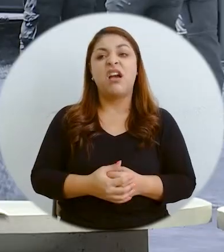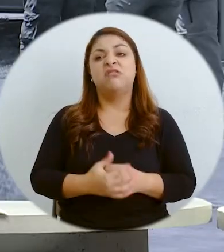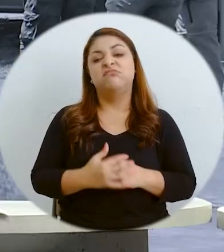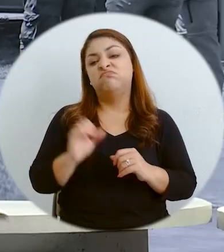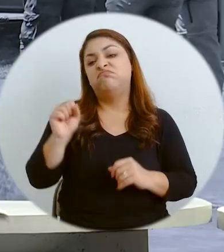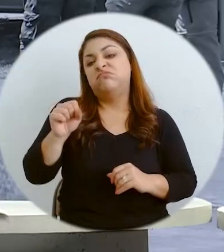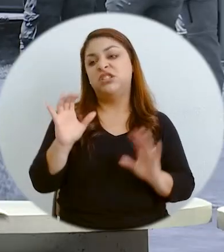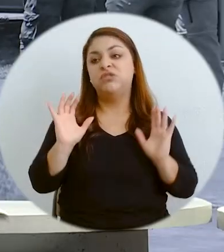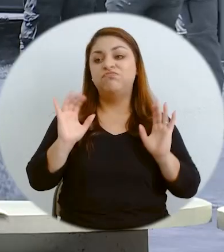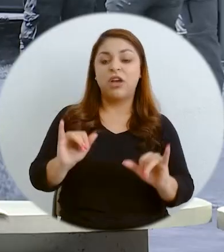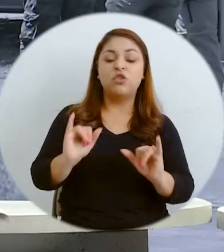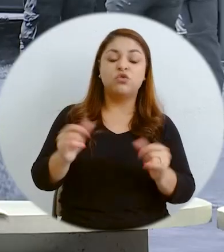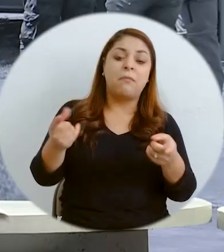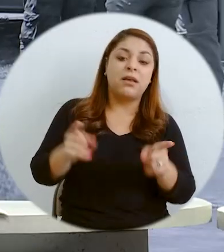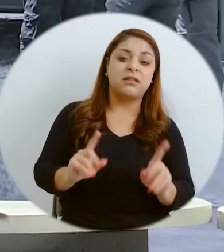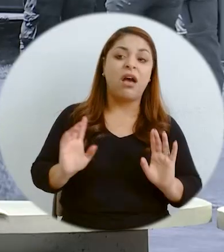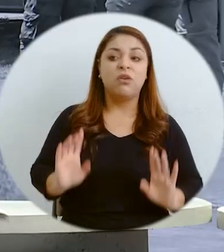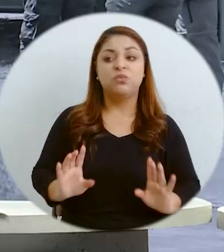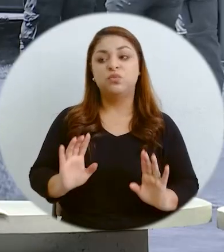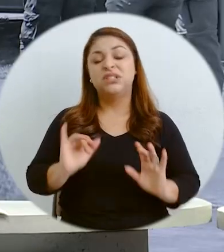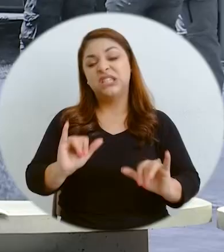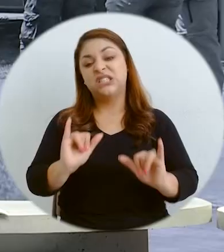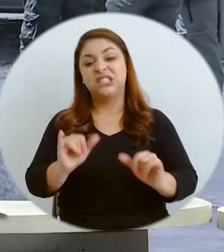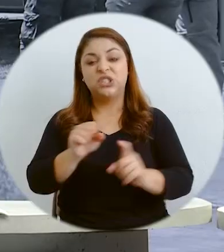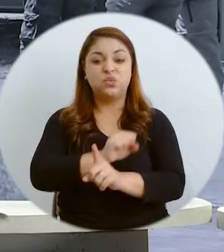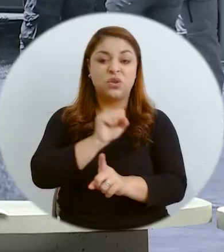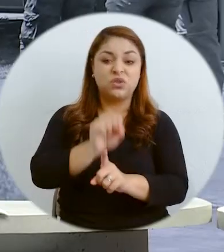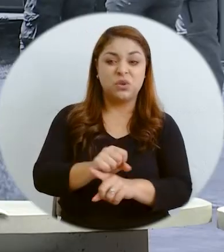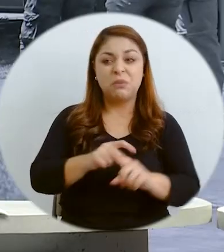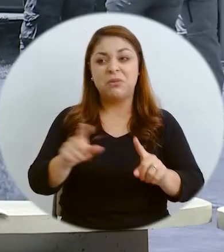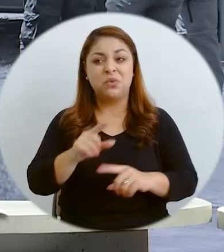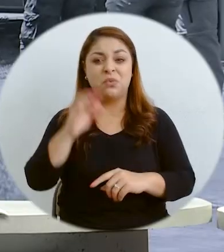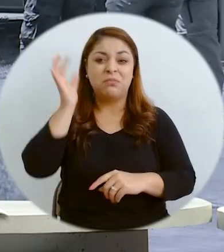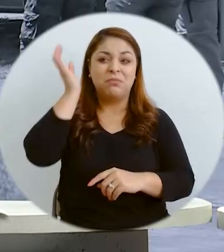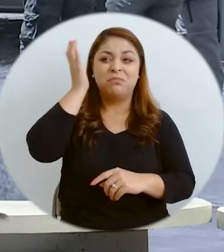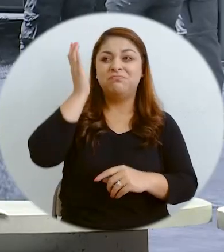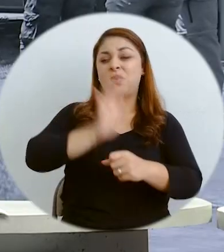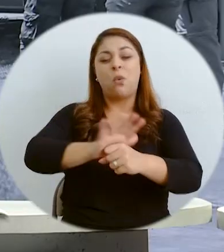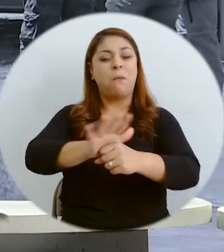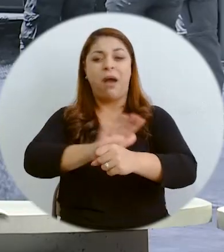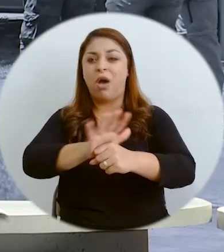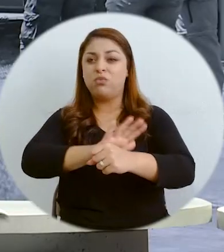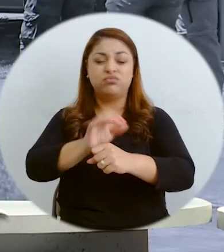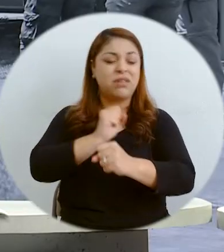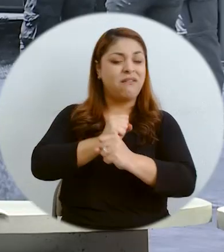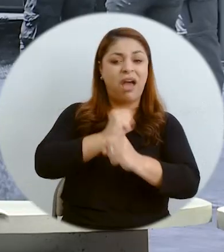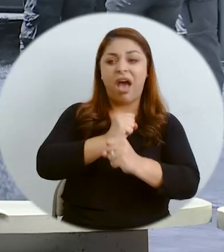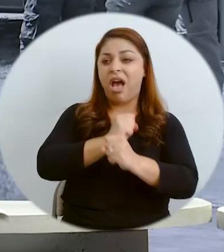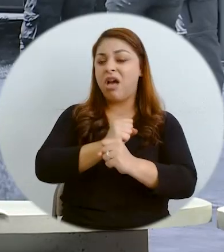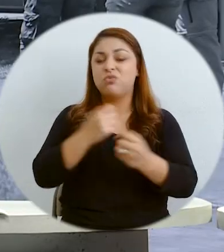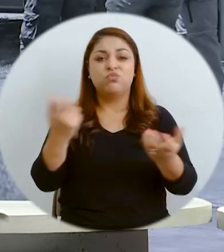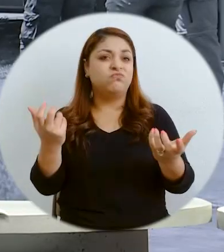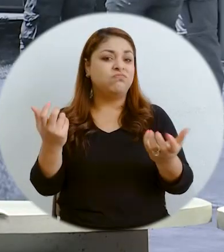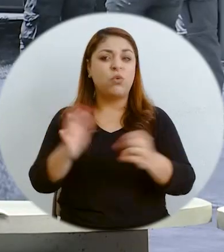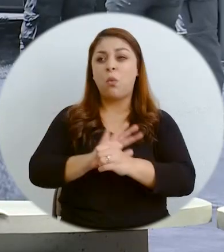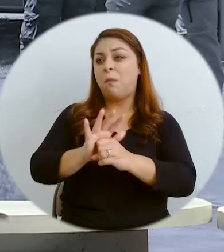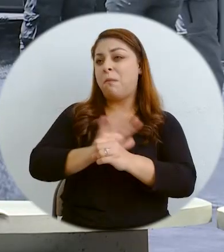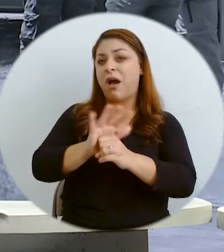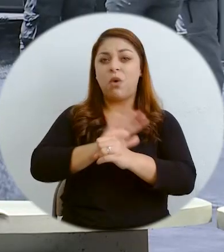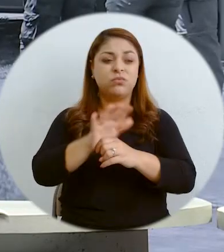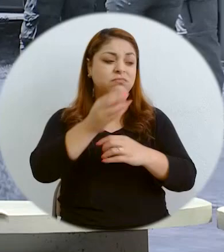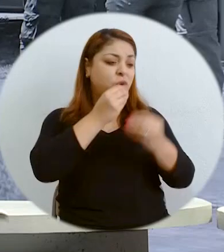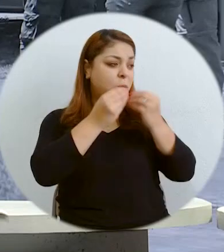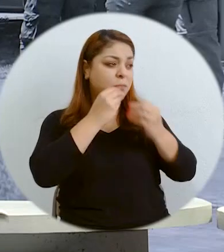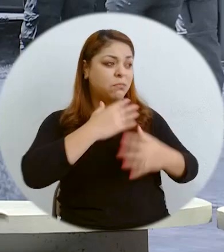de sí, esto está pasando, esta es nuestra situación, pero estamos muy ocupados trabajando, muy ocupados viendo a ver cómo llevo